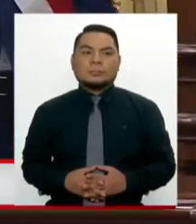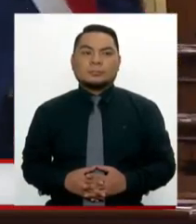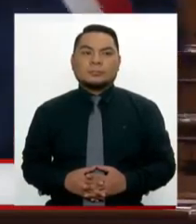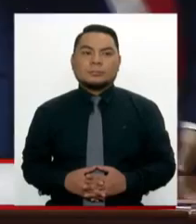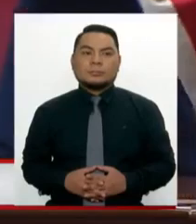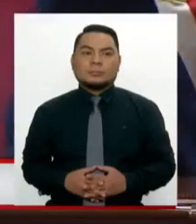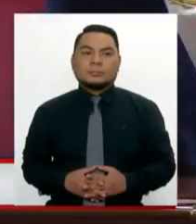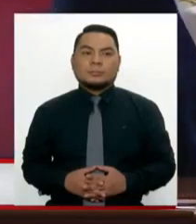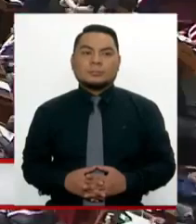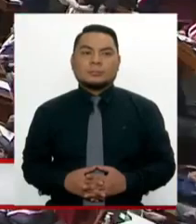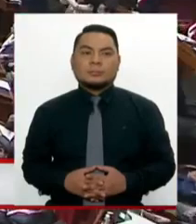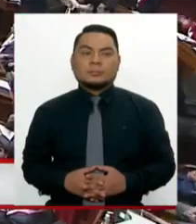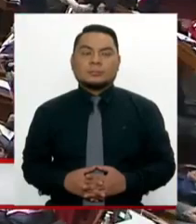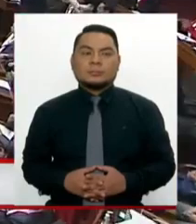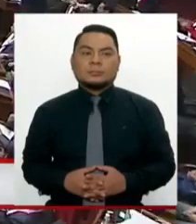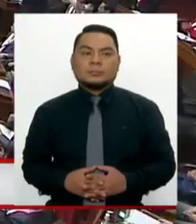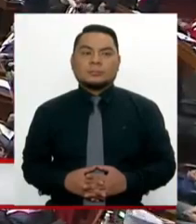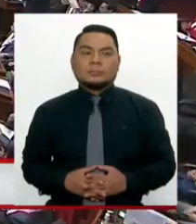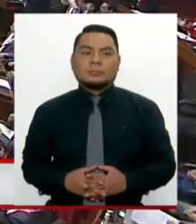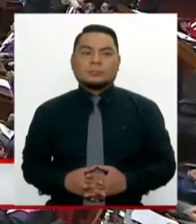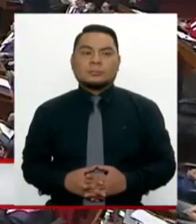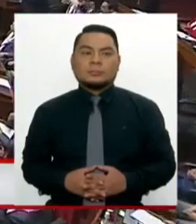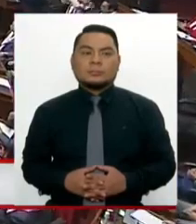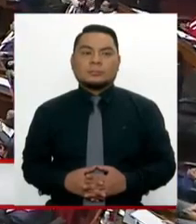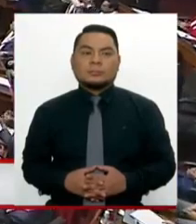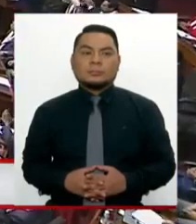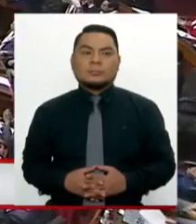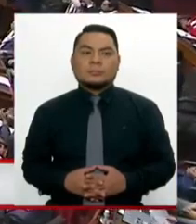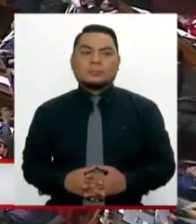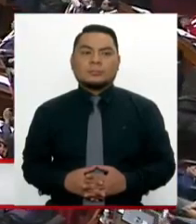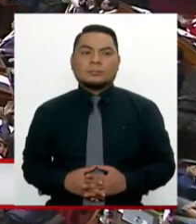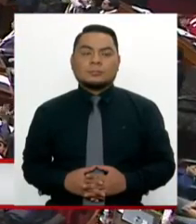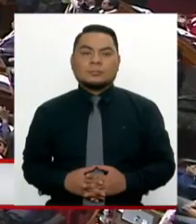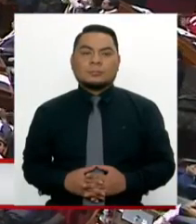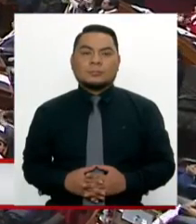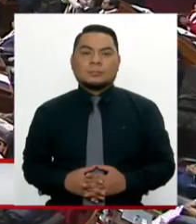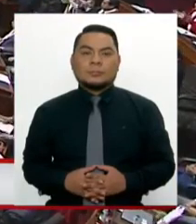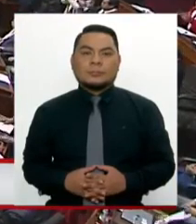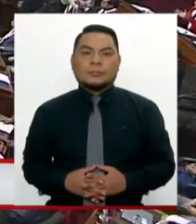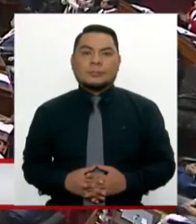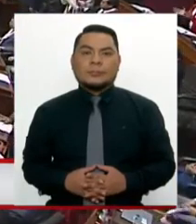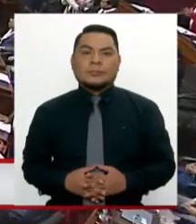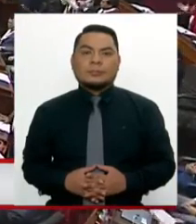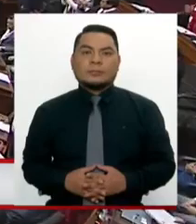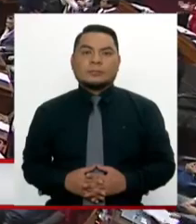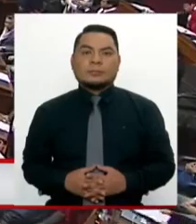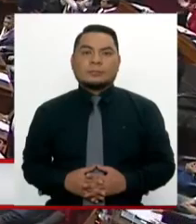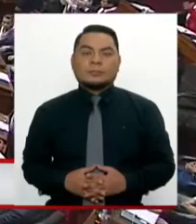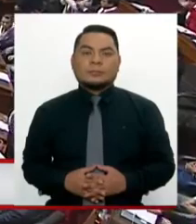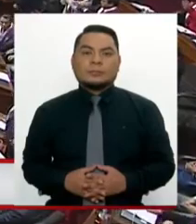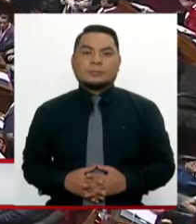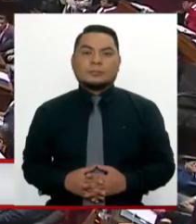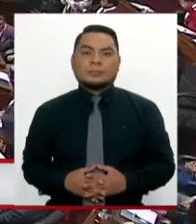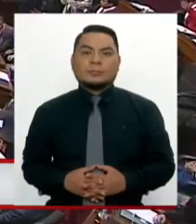al presidente de la República, obviamente, que en estos momentos ya se despide. Su